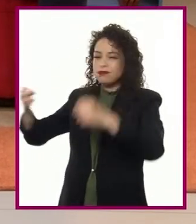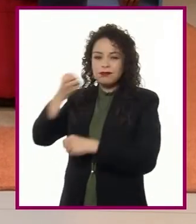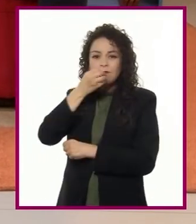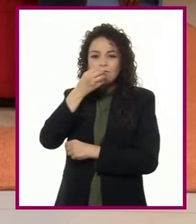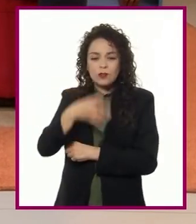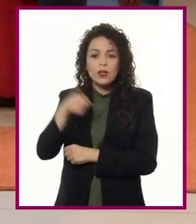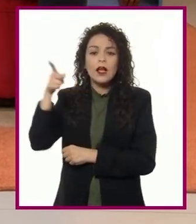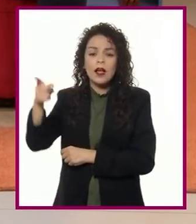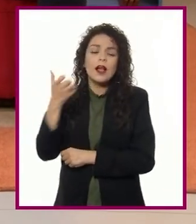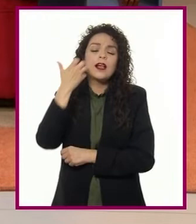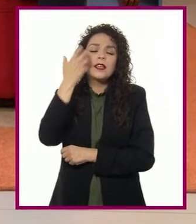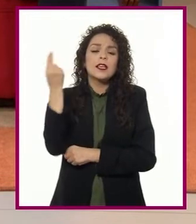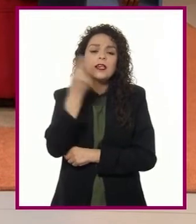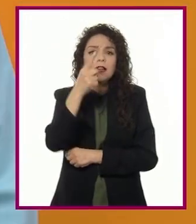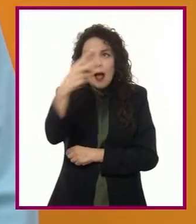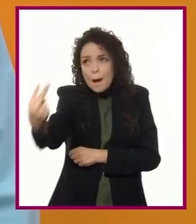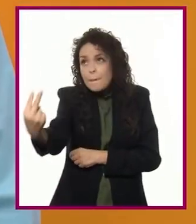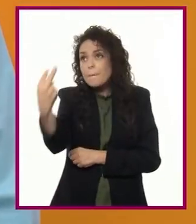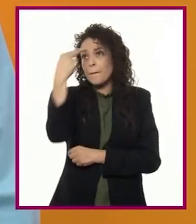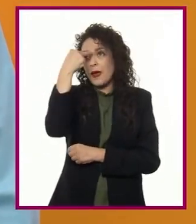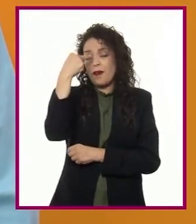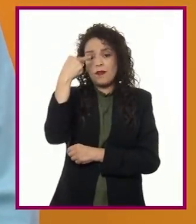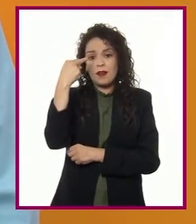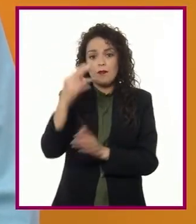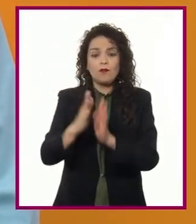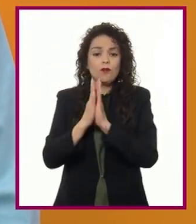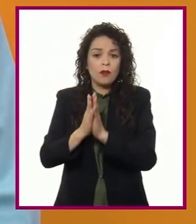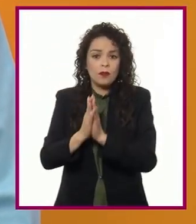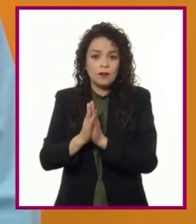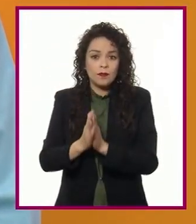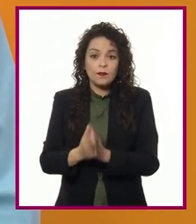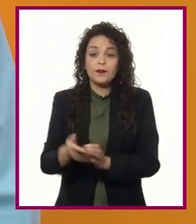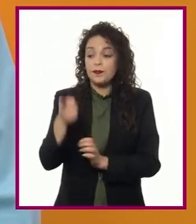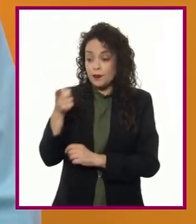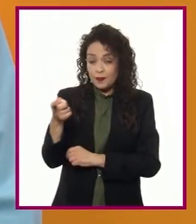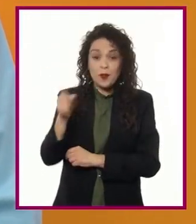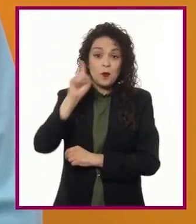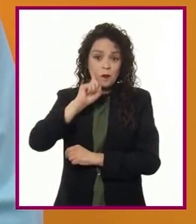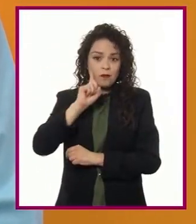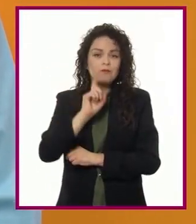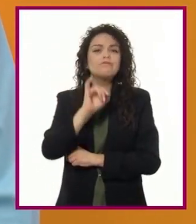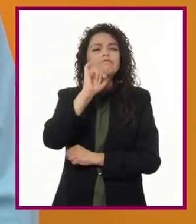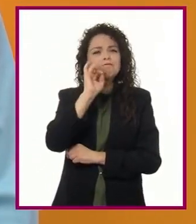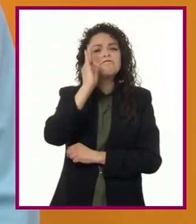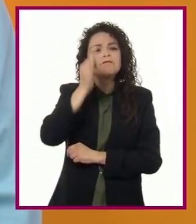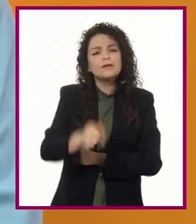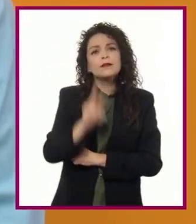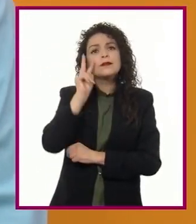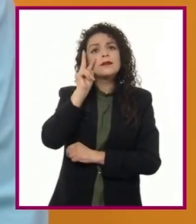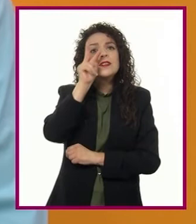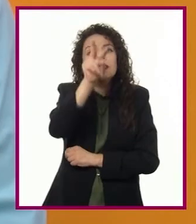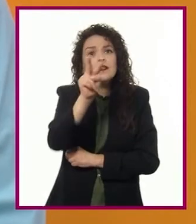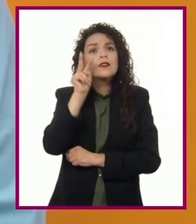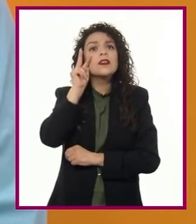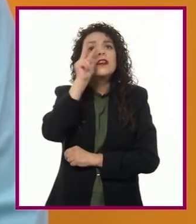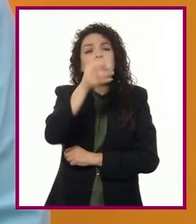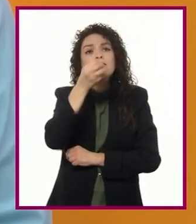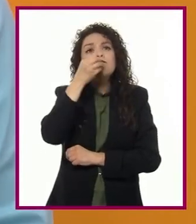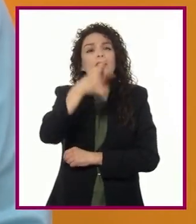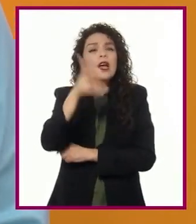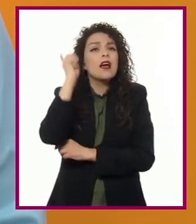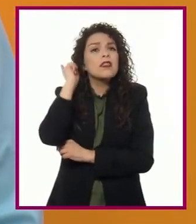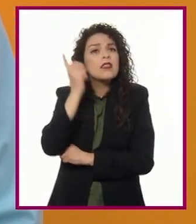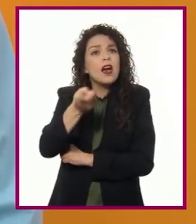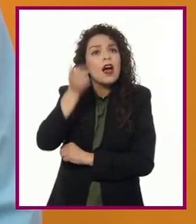observara su majestuosidad. Así, decide pasar los días admirándolo y encuentra